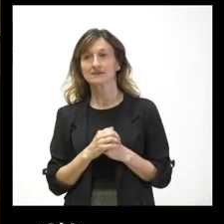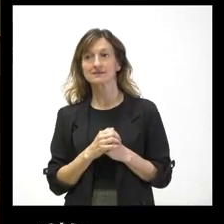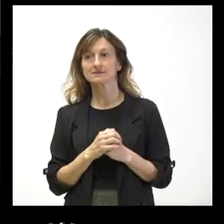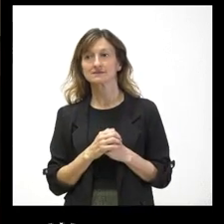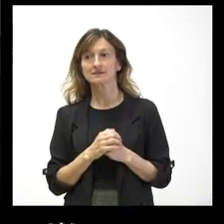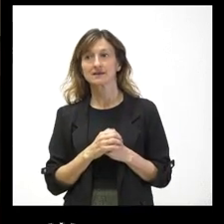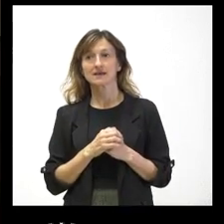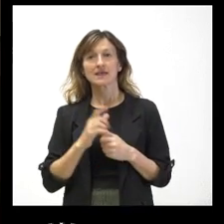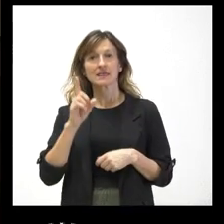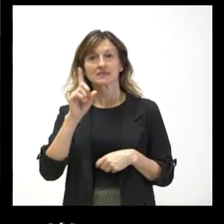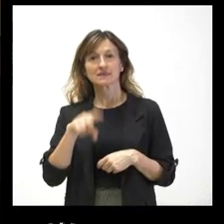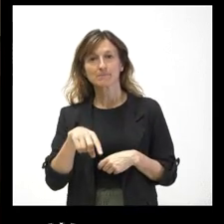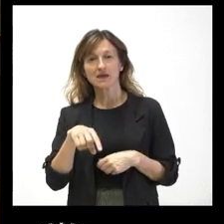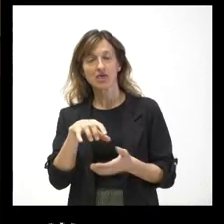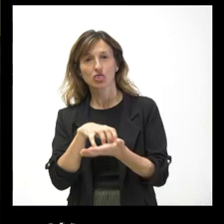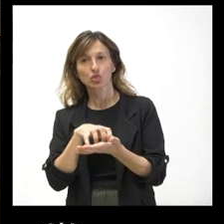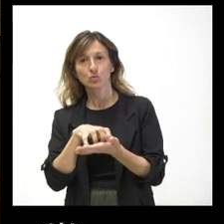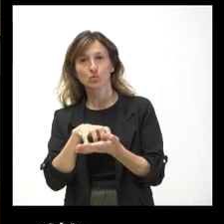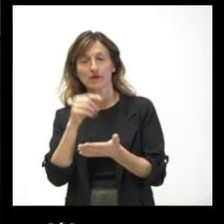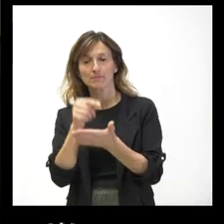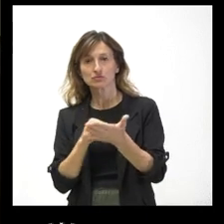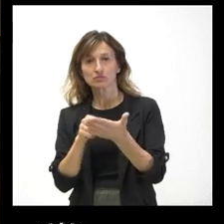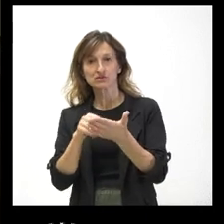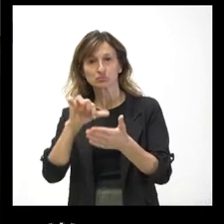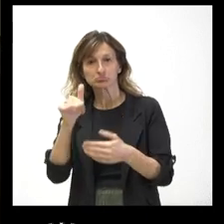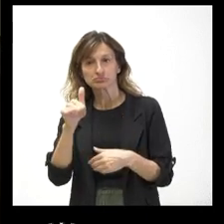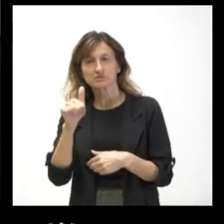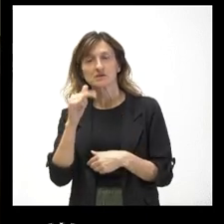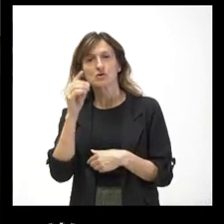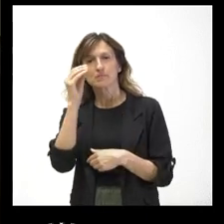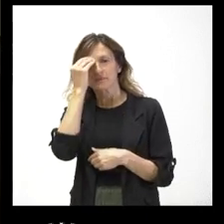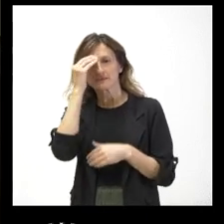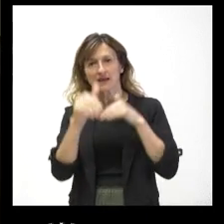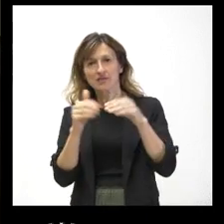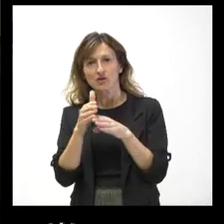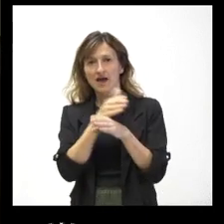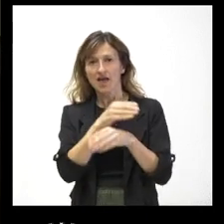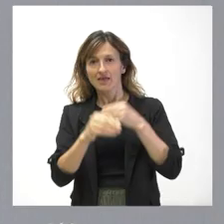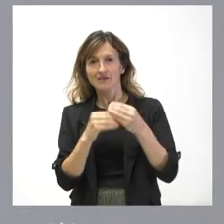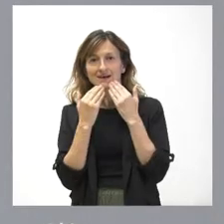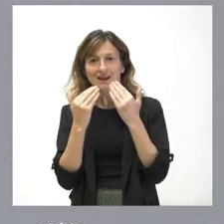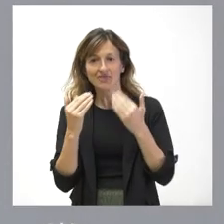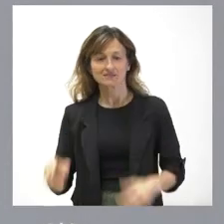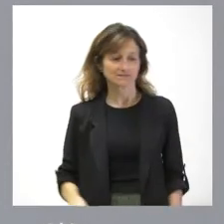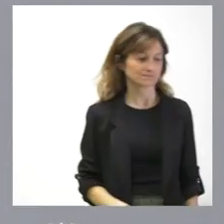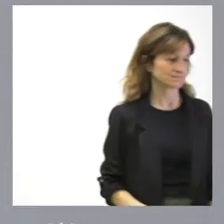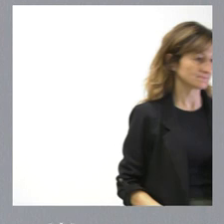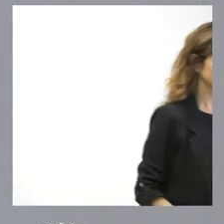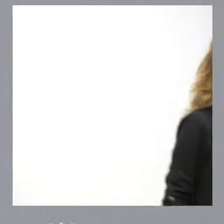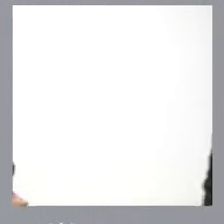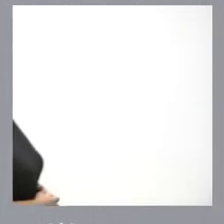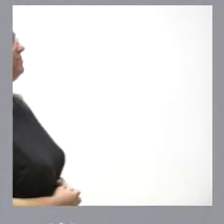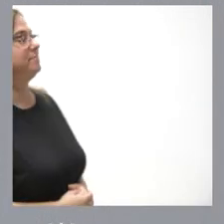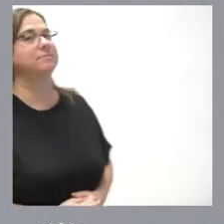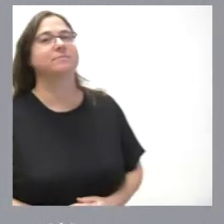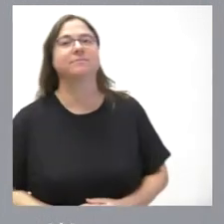la poca certeza que hay de que sean adelante los presupuestos barajan ya adelantar las elecciones gracias Pues eso es algo que el presidente de la